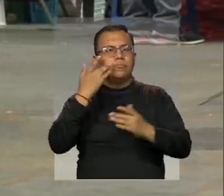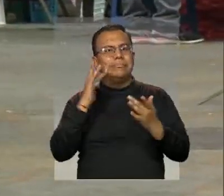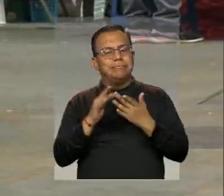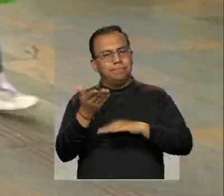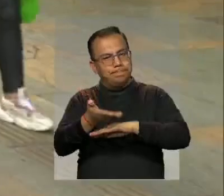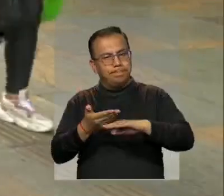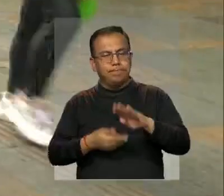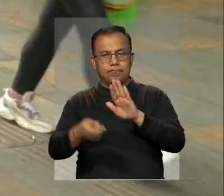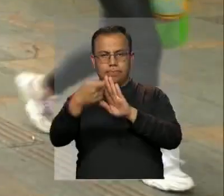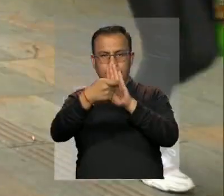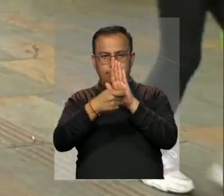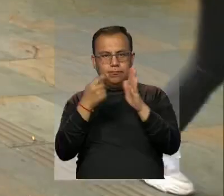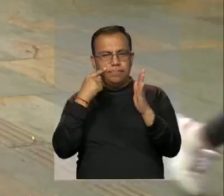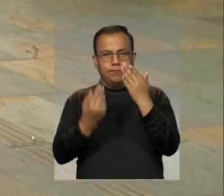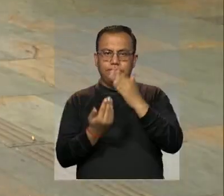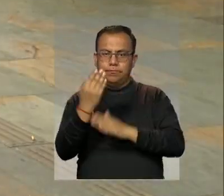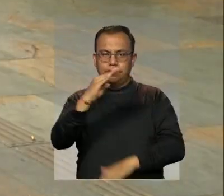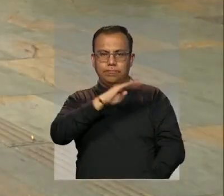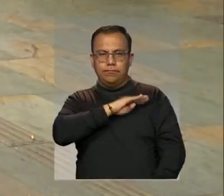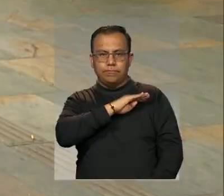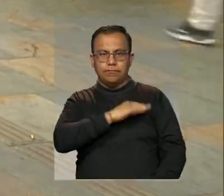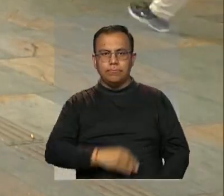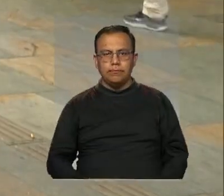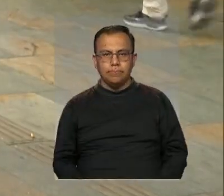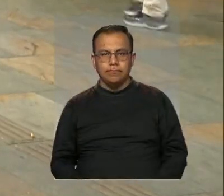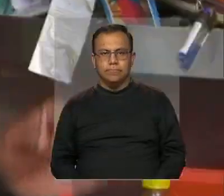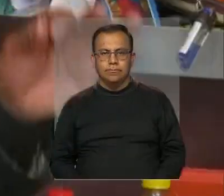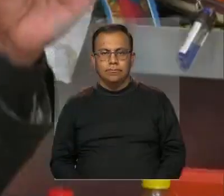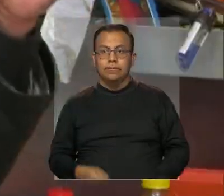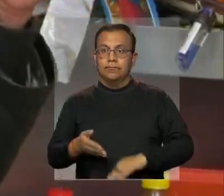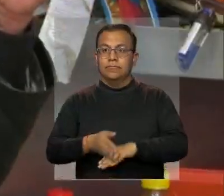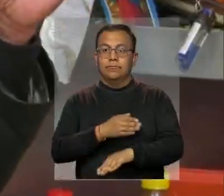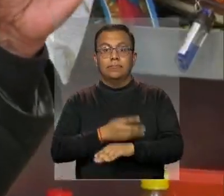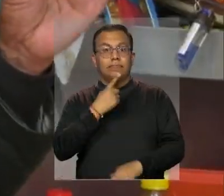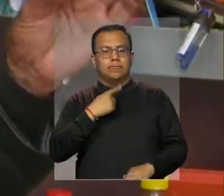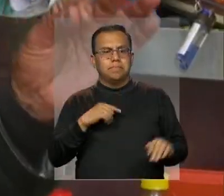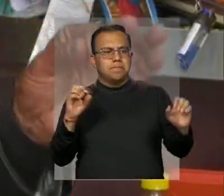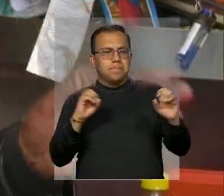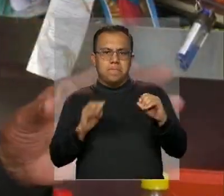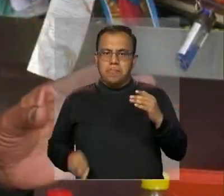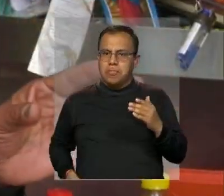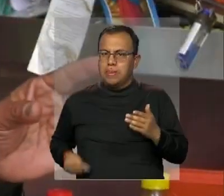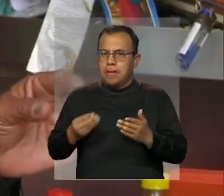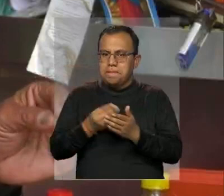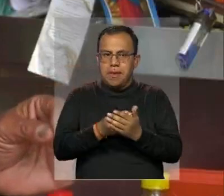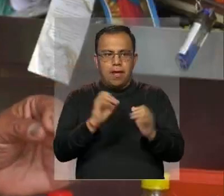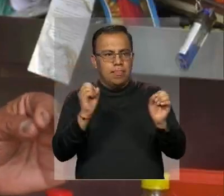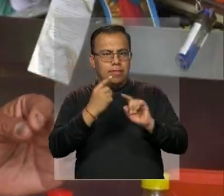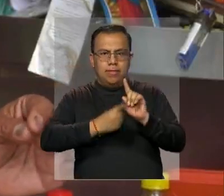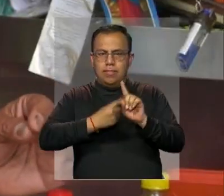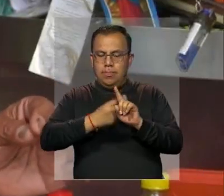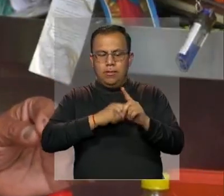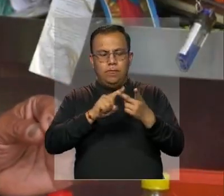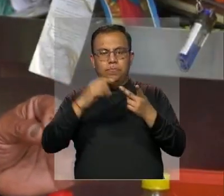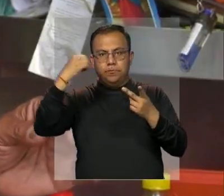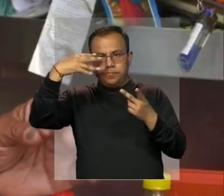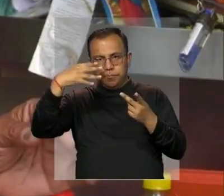peticiones particulares para la nueva alcaldía. Al principio nos dijeron, no vamos a cobrarle arrendo, no vamos a cobrarle